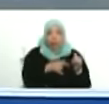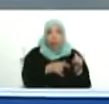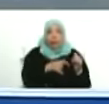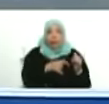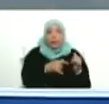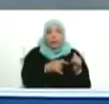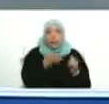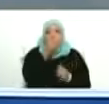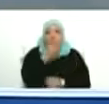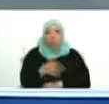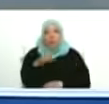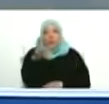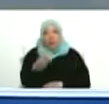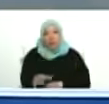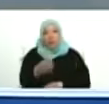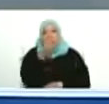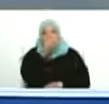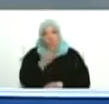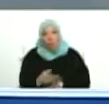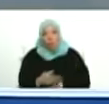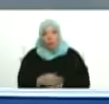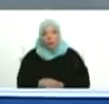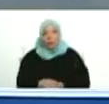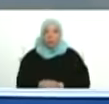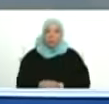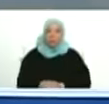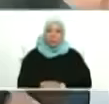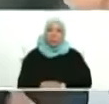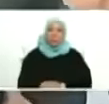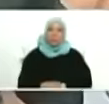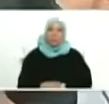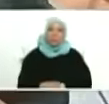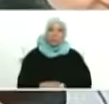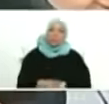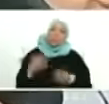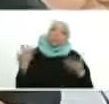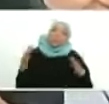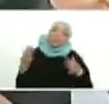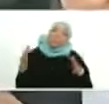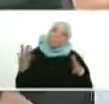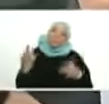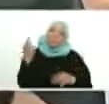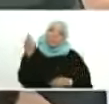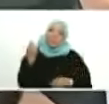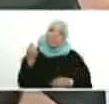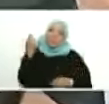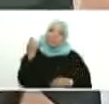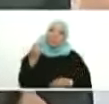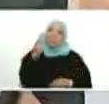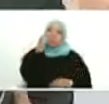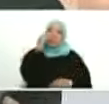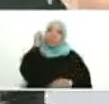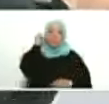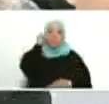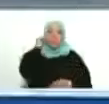Y mira qué bueno salió este muchacho. ¿Ah? ¿Ah? Vamos a darle un aplauso a nuestros diputados y diputadas, ¿vale?